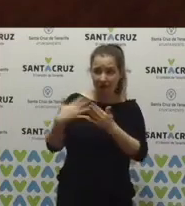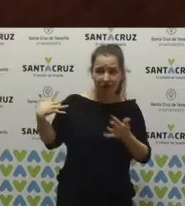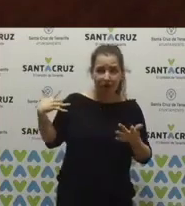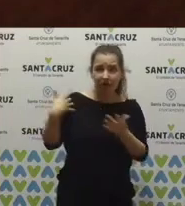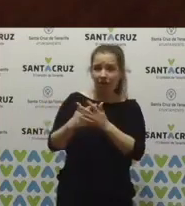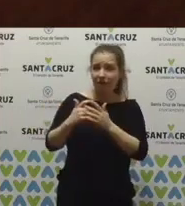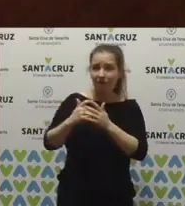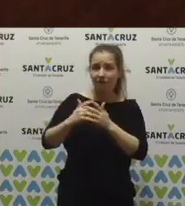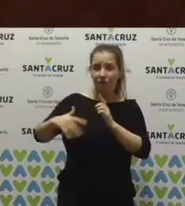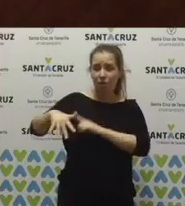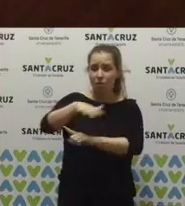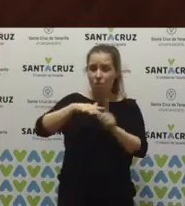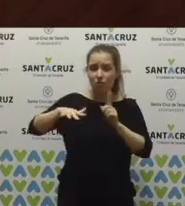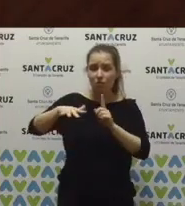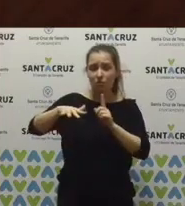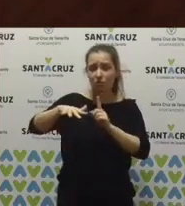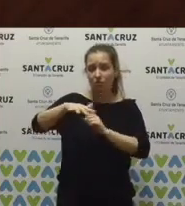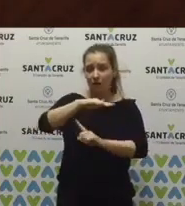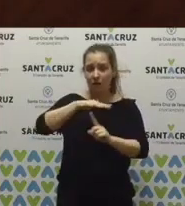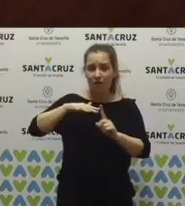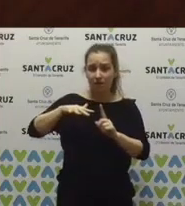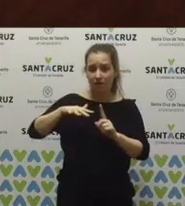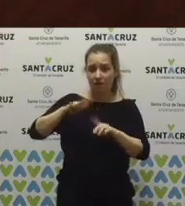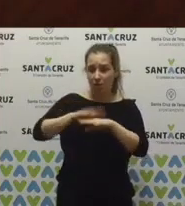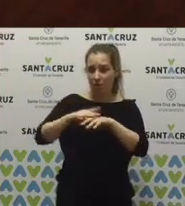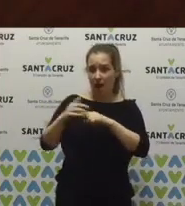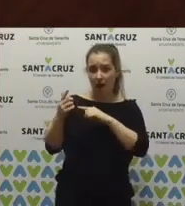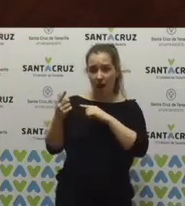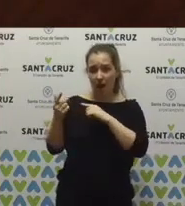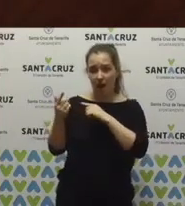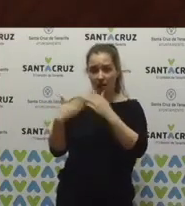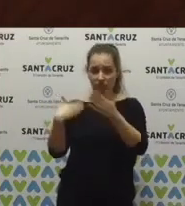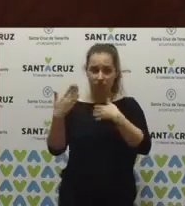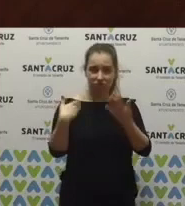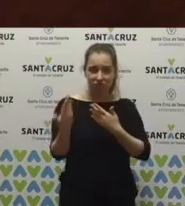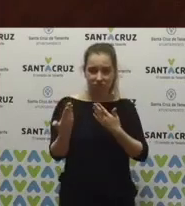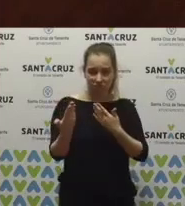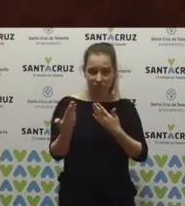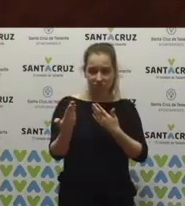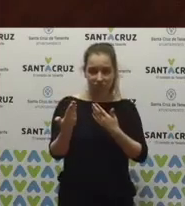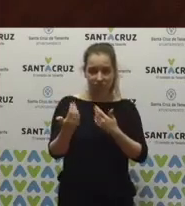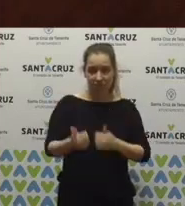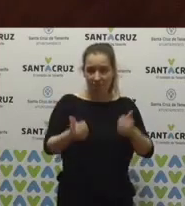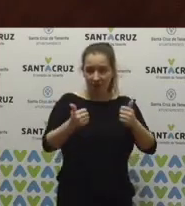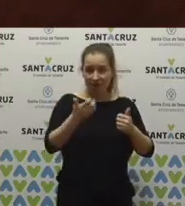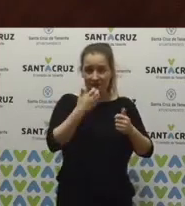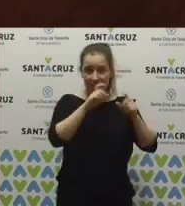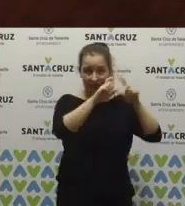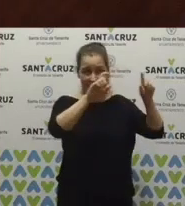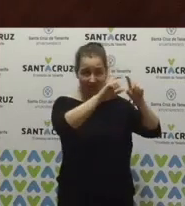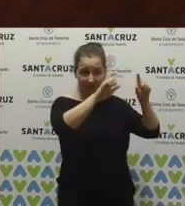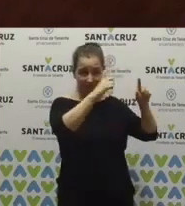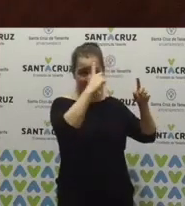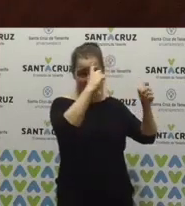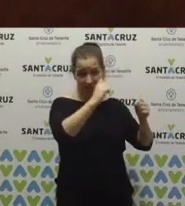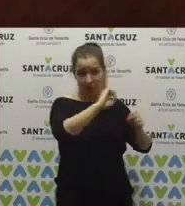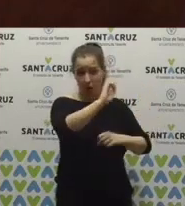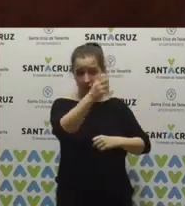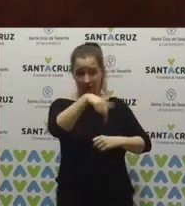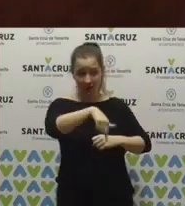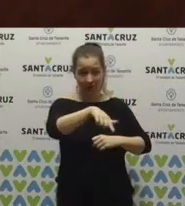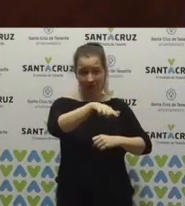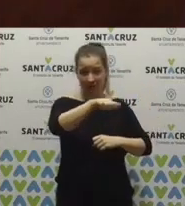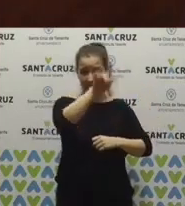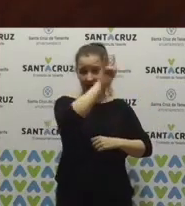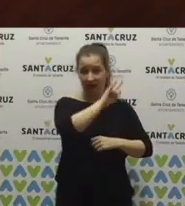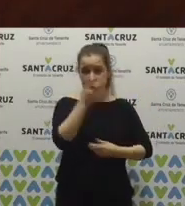equipo de gobierno mucho más allá de cualquier otra institución en canarias yo la verdad es que esto me